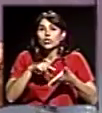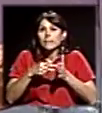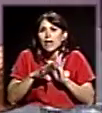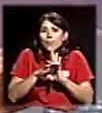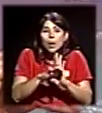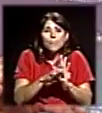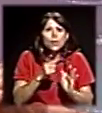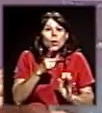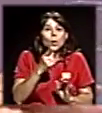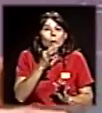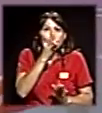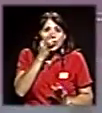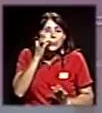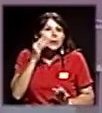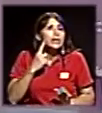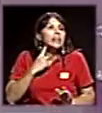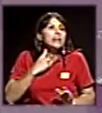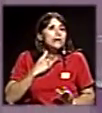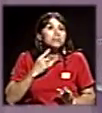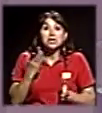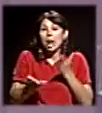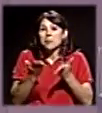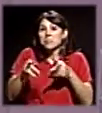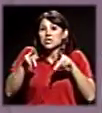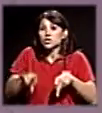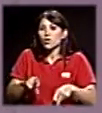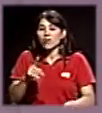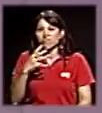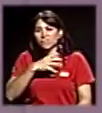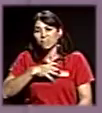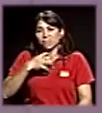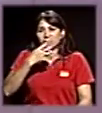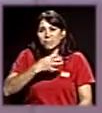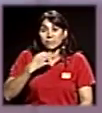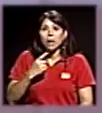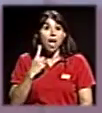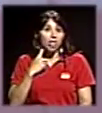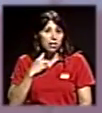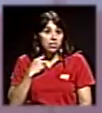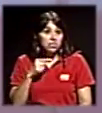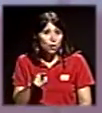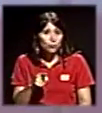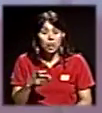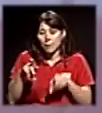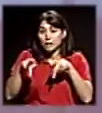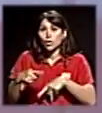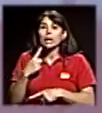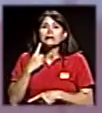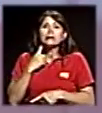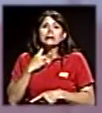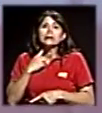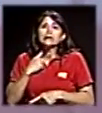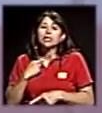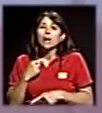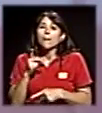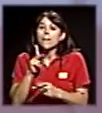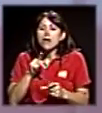puede ser una adicción al mal humor a la perfección a la adrenalina